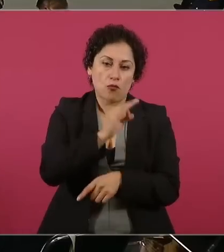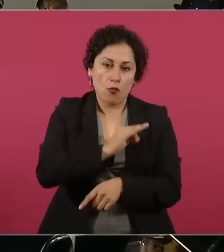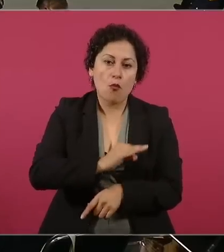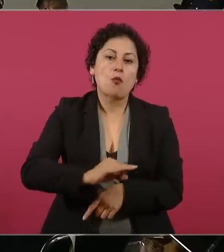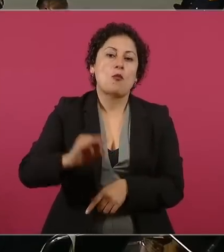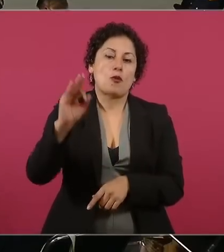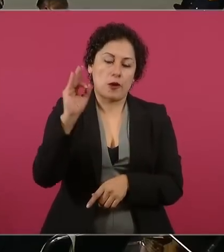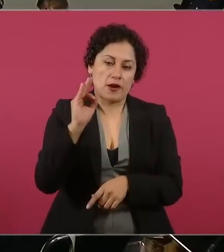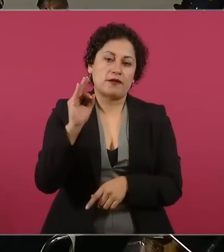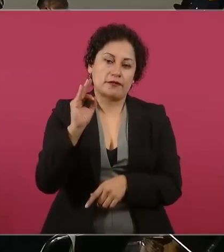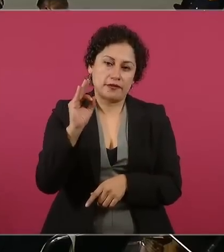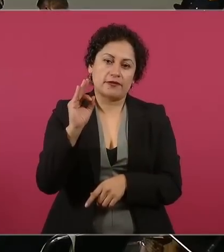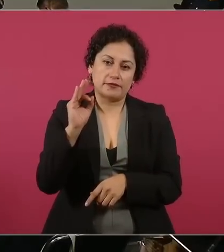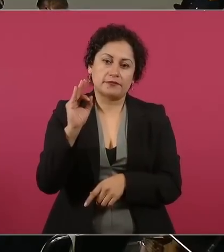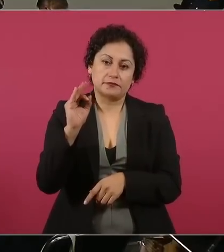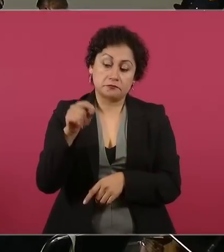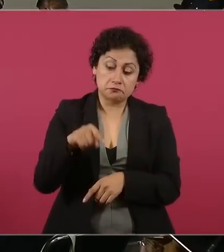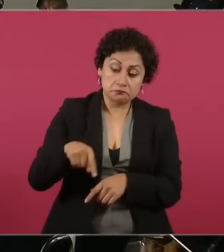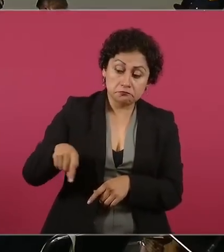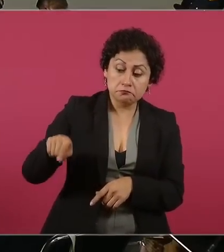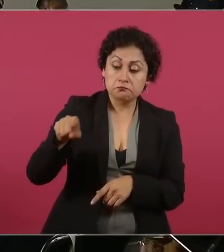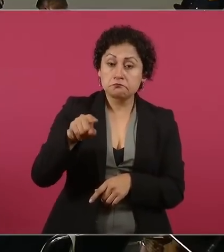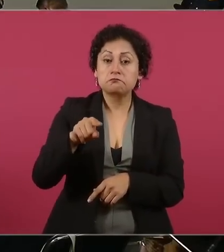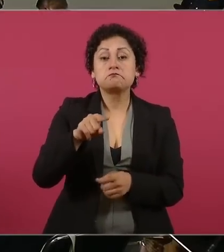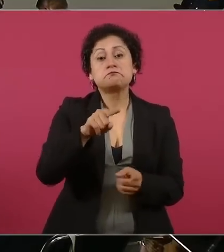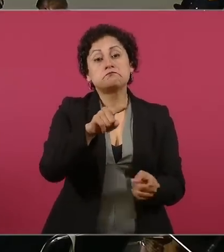de seguir manteniendo buena